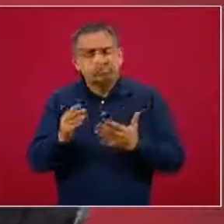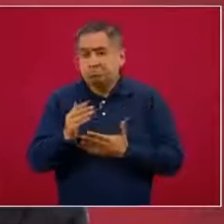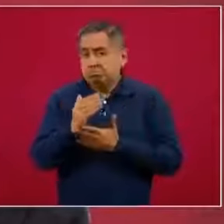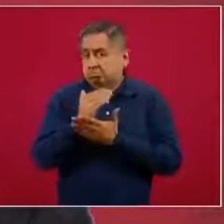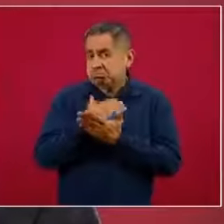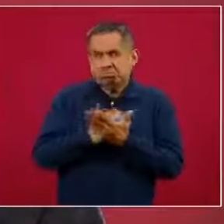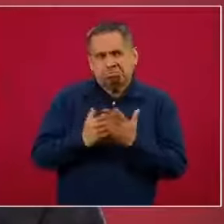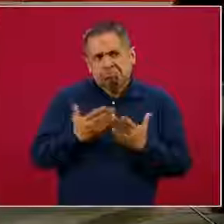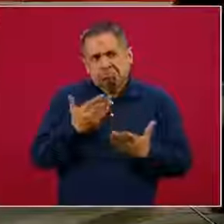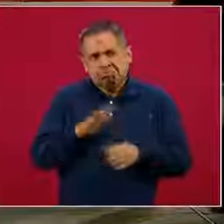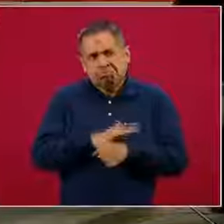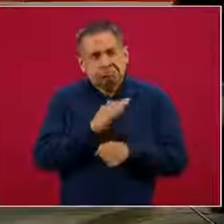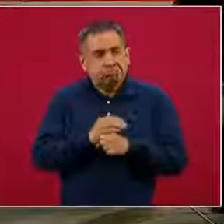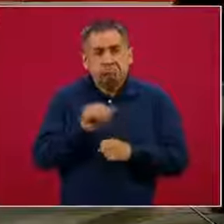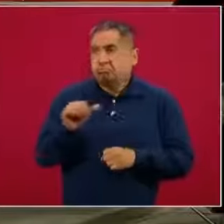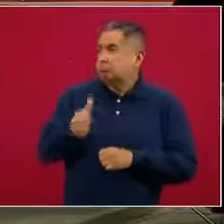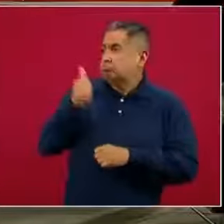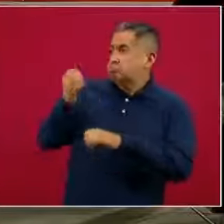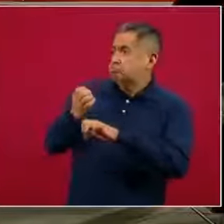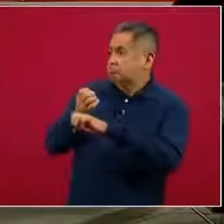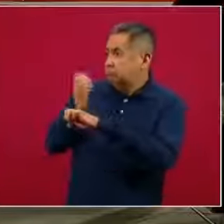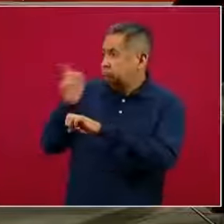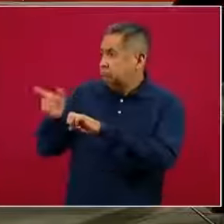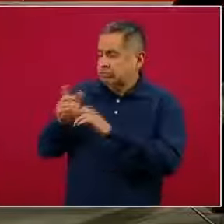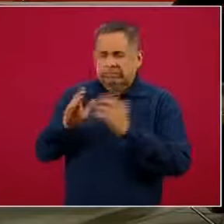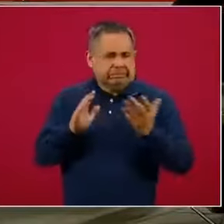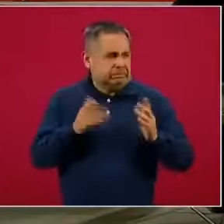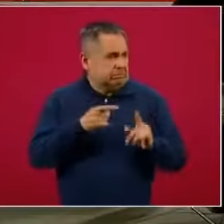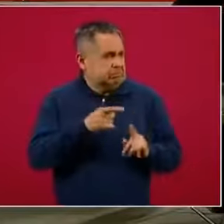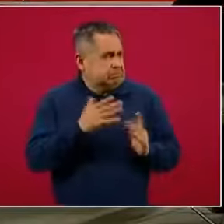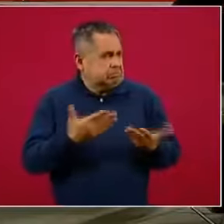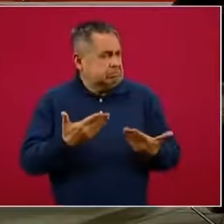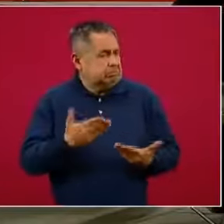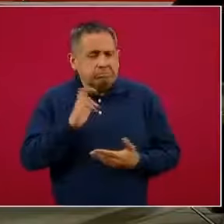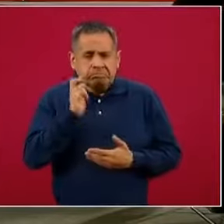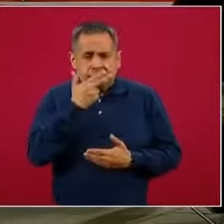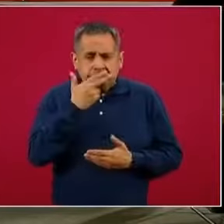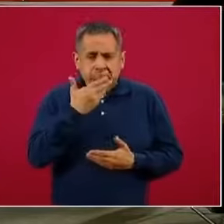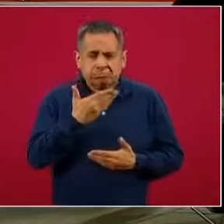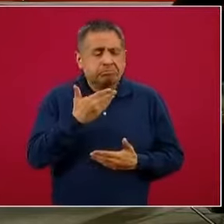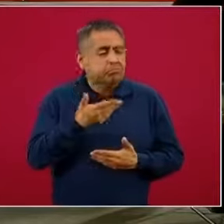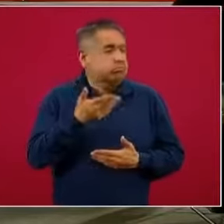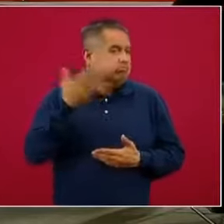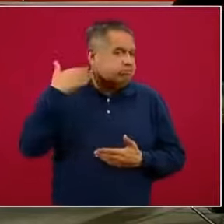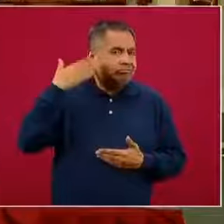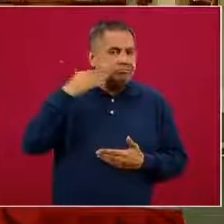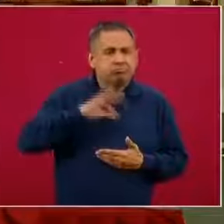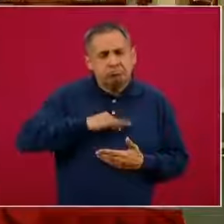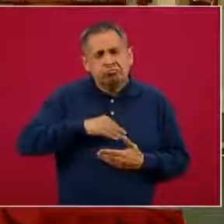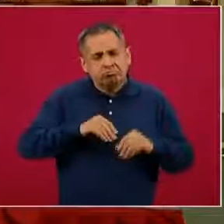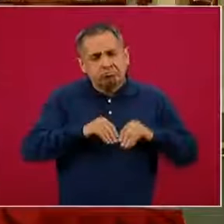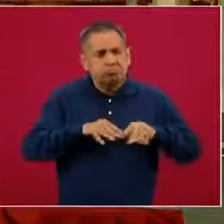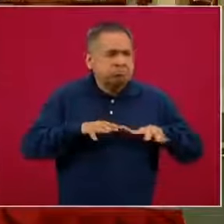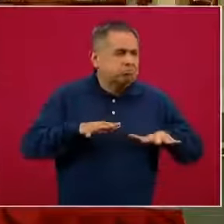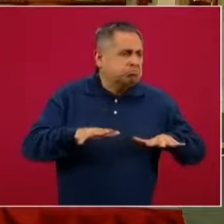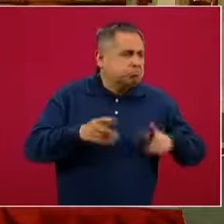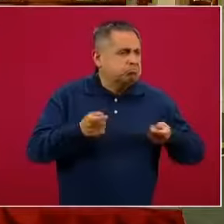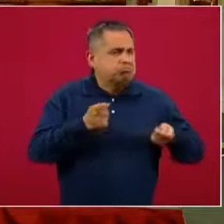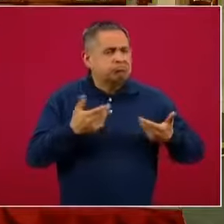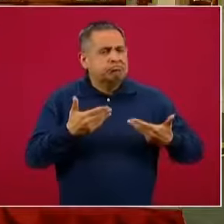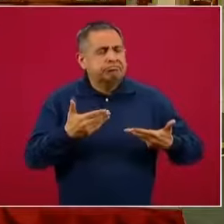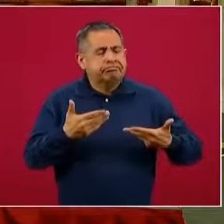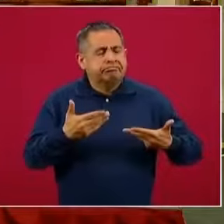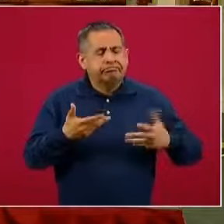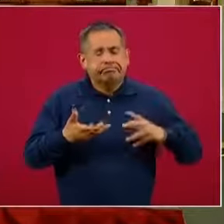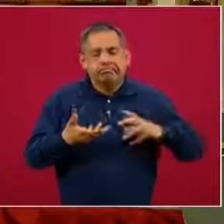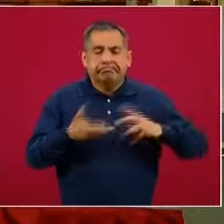baja, comparativo con otras regiones del país. En Chihuahua la transmisión había estado muy controlada.